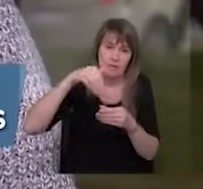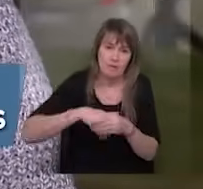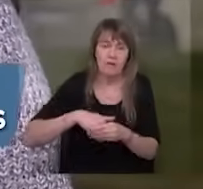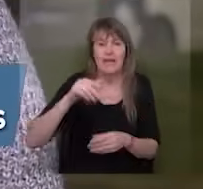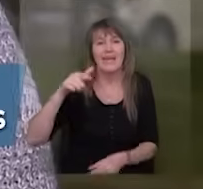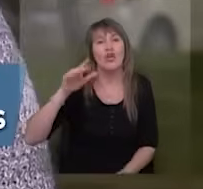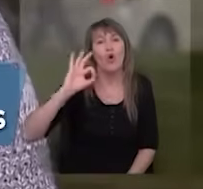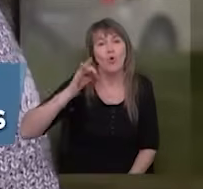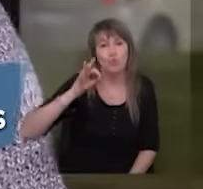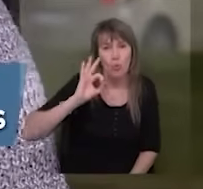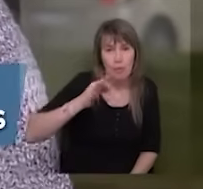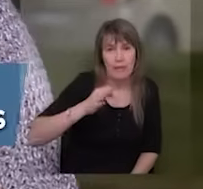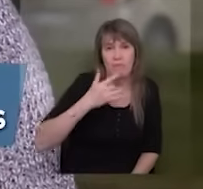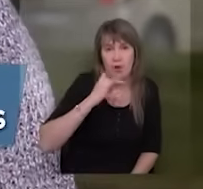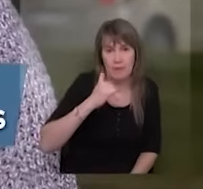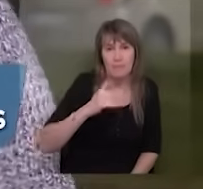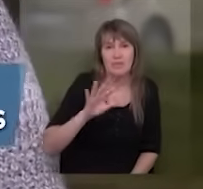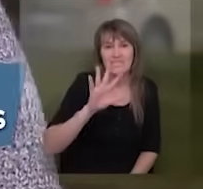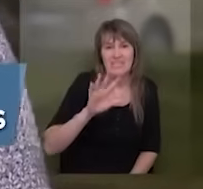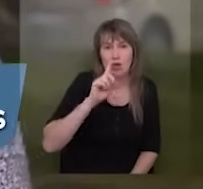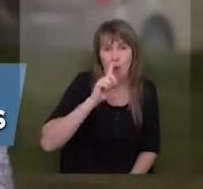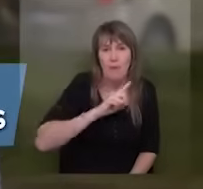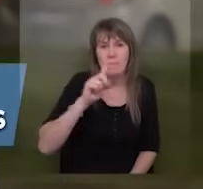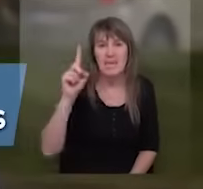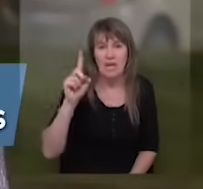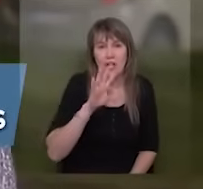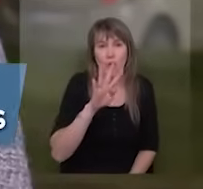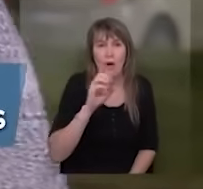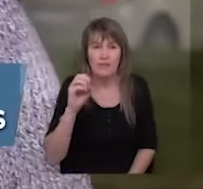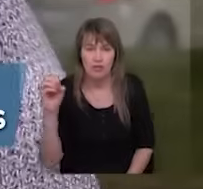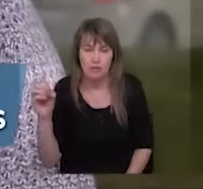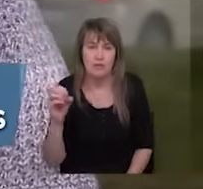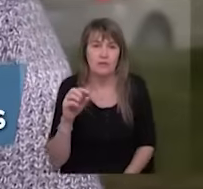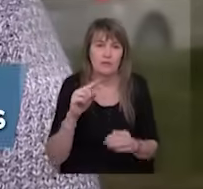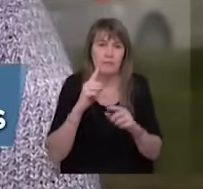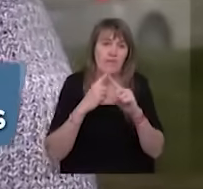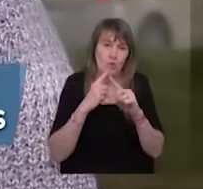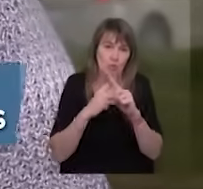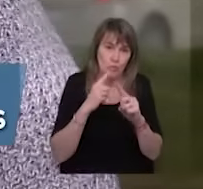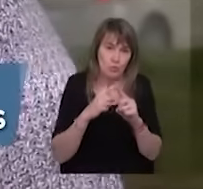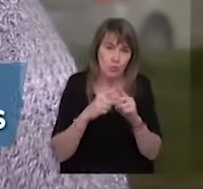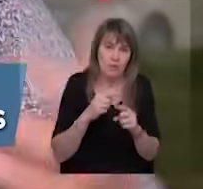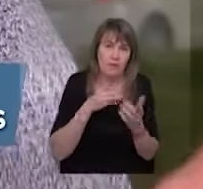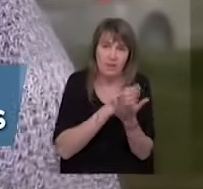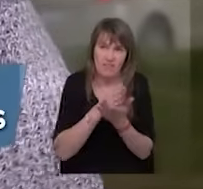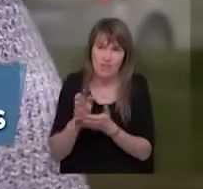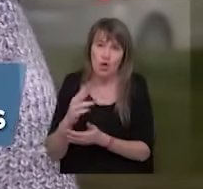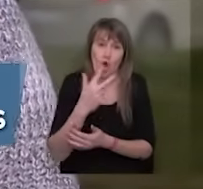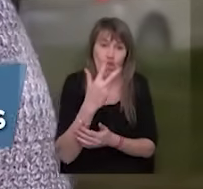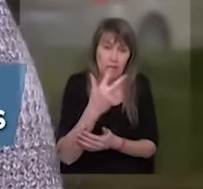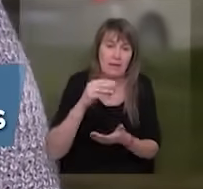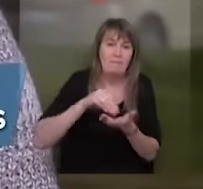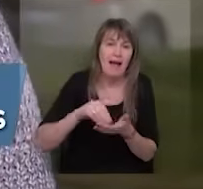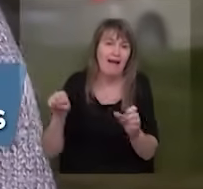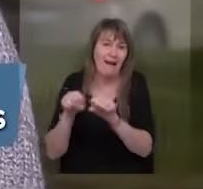octubre de este año iban a haber 5400 minutos distribuidos en las tres canales de televisión de Montevideo más las señales de cable